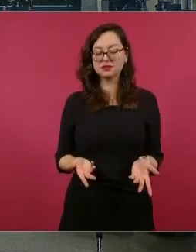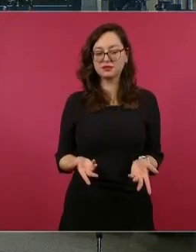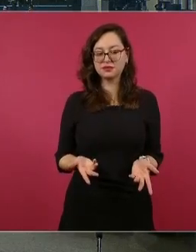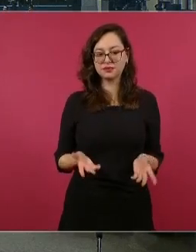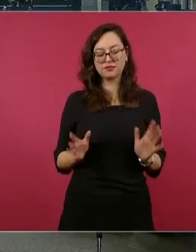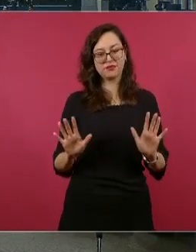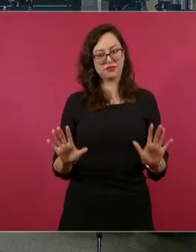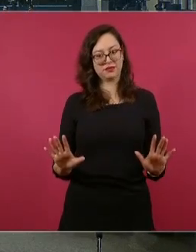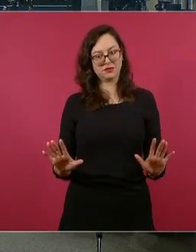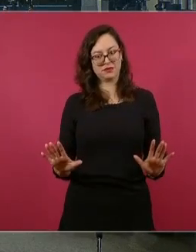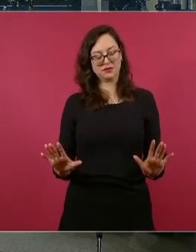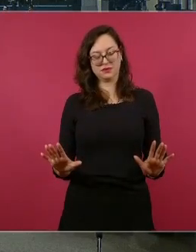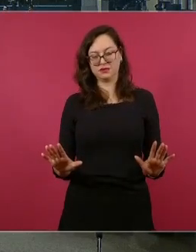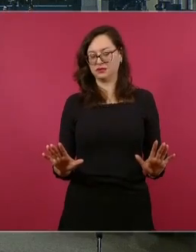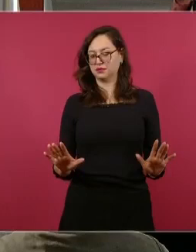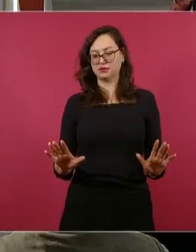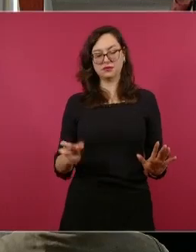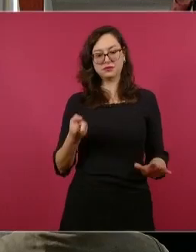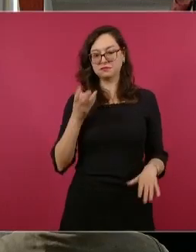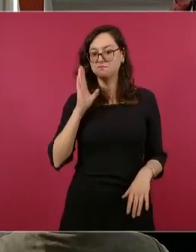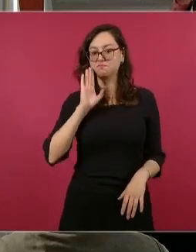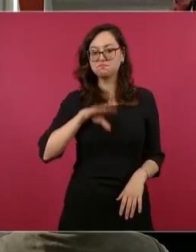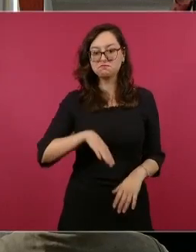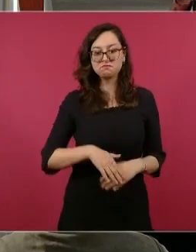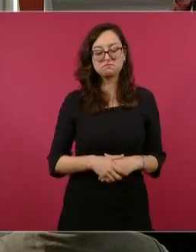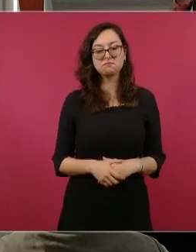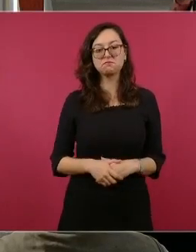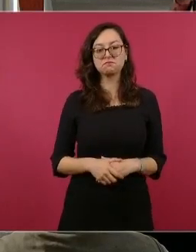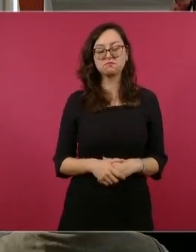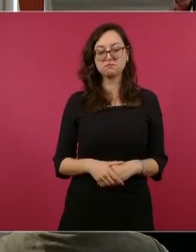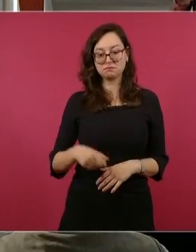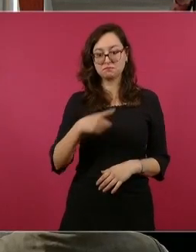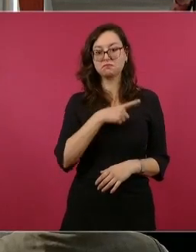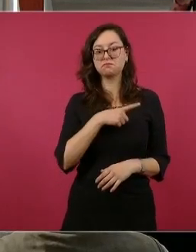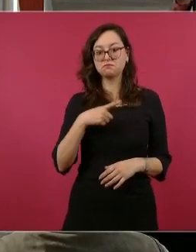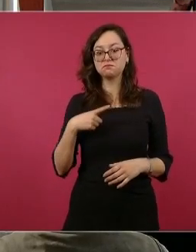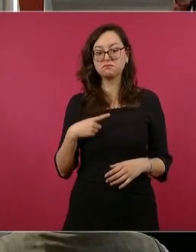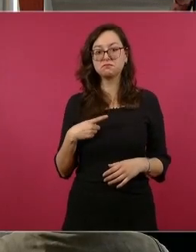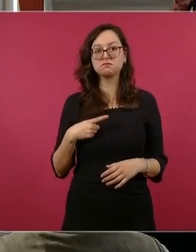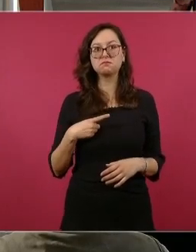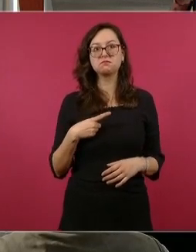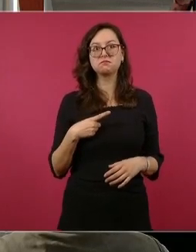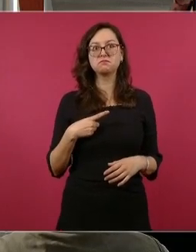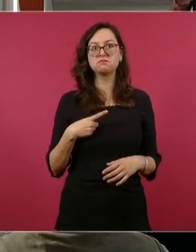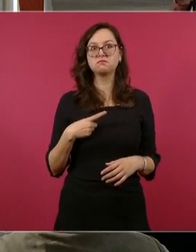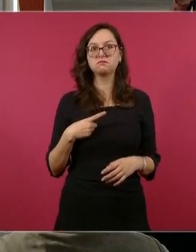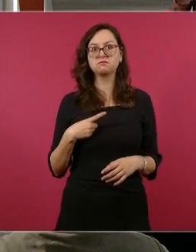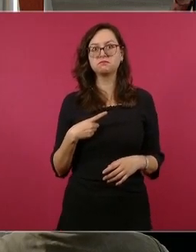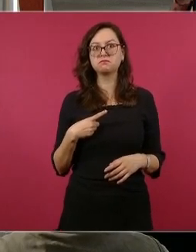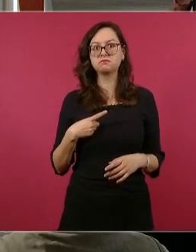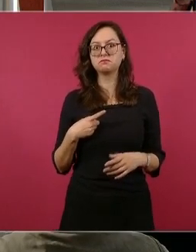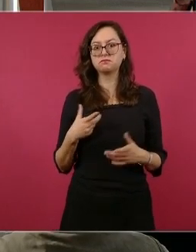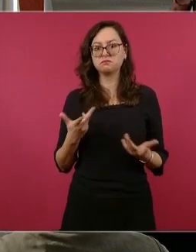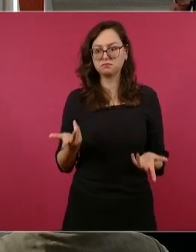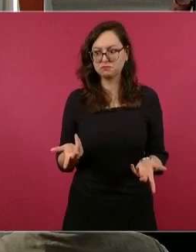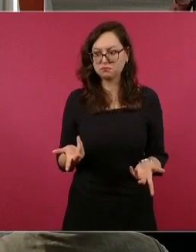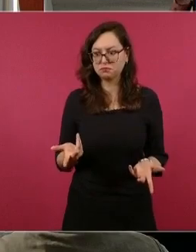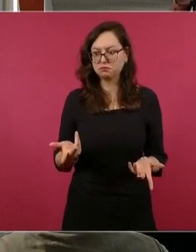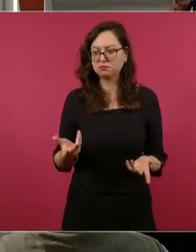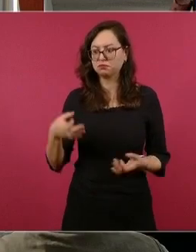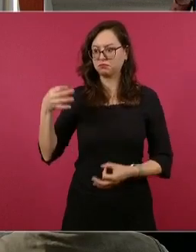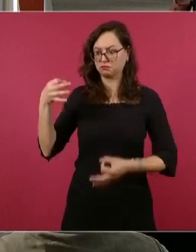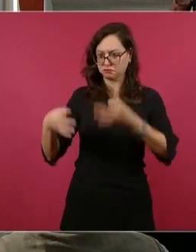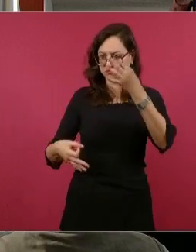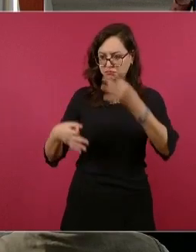vamos a darle la confianza a los jueces,